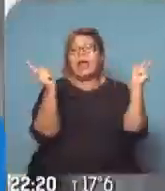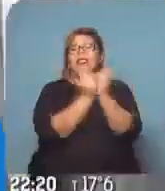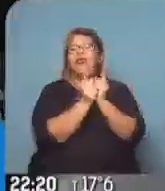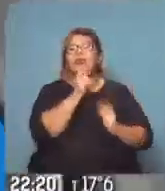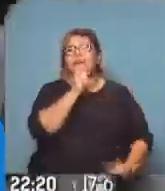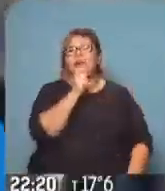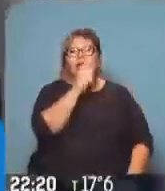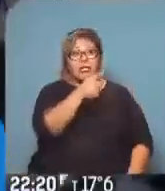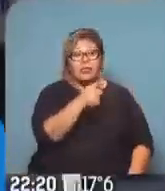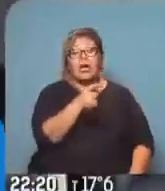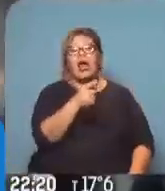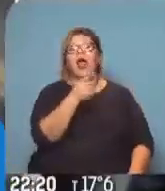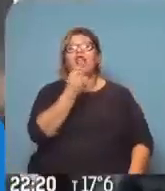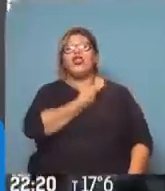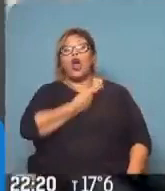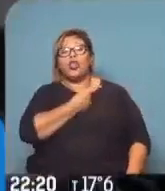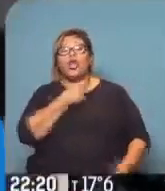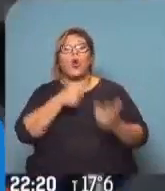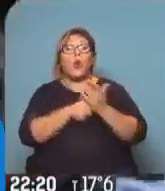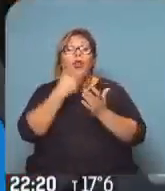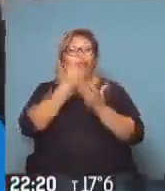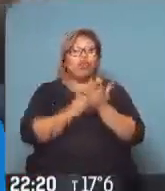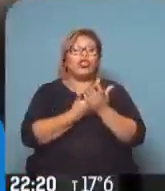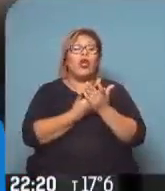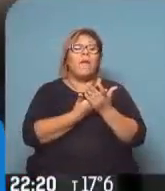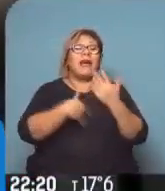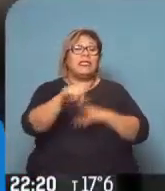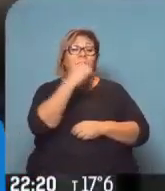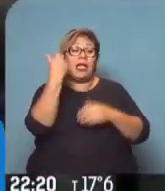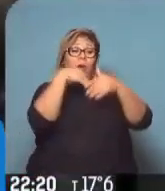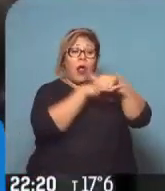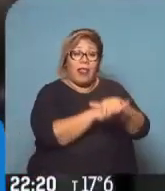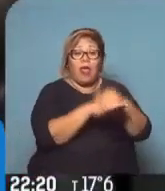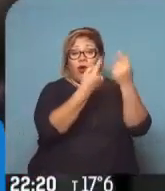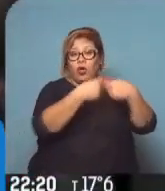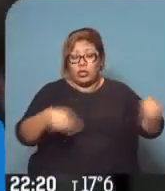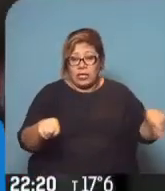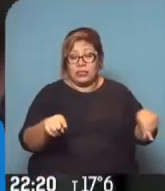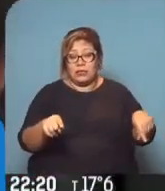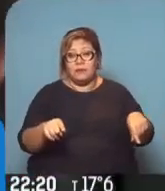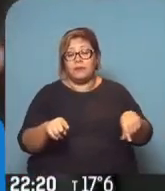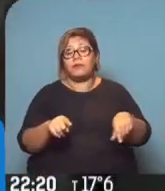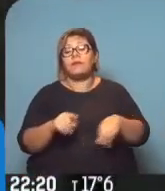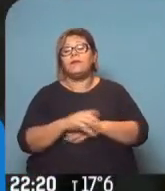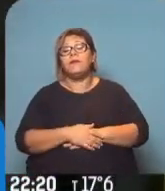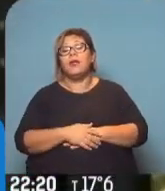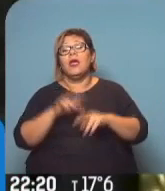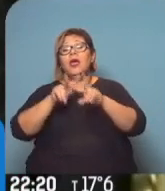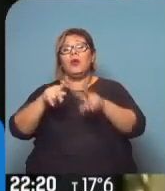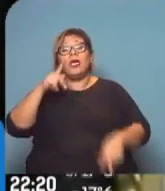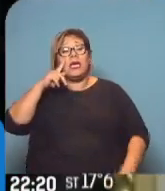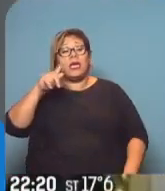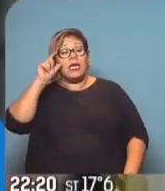dónde están los documentos más importantes, cuáles son. Hay un énfasis muy grande de Wikileaks en la fuente primaria, en publicar